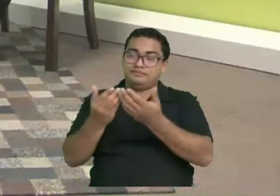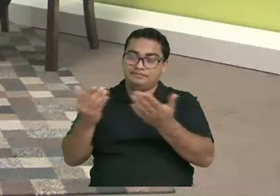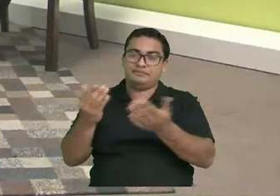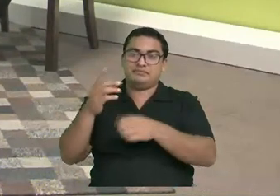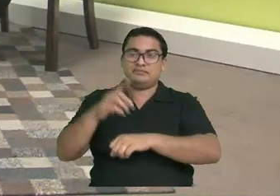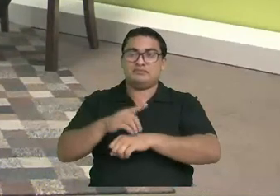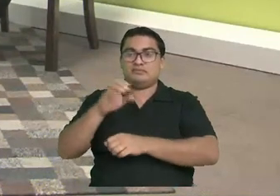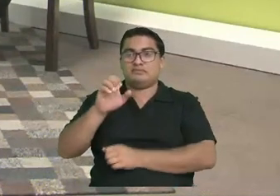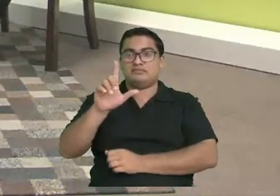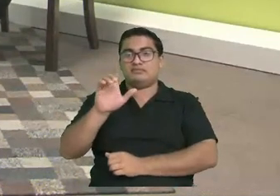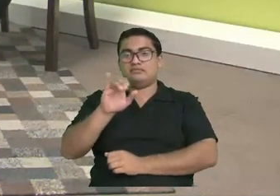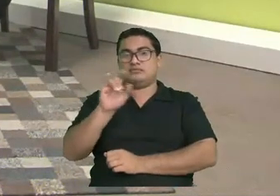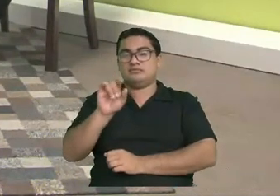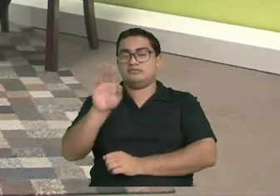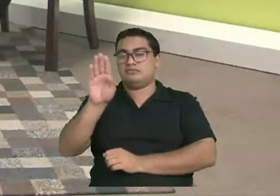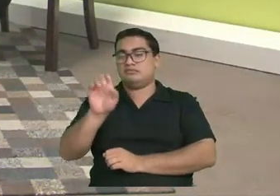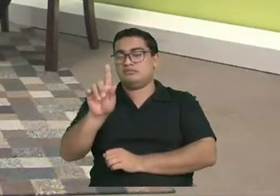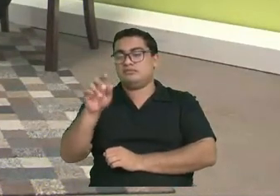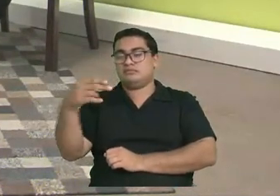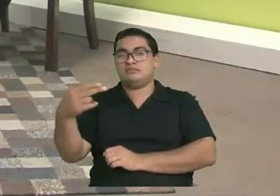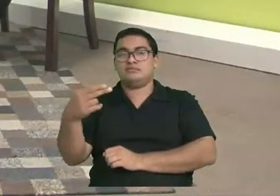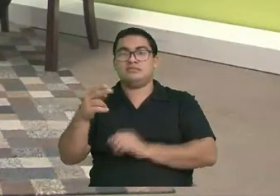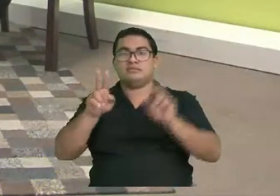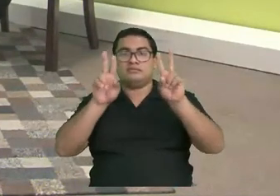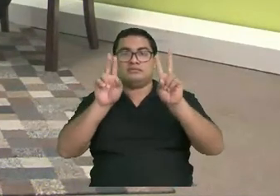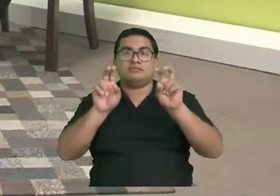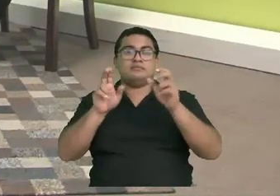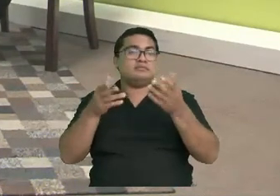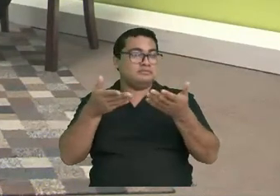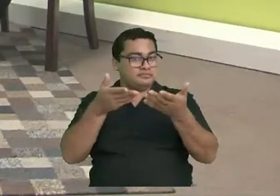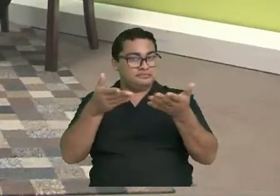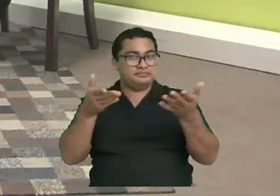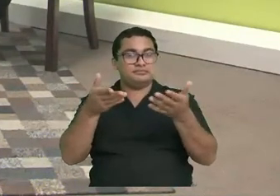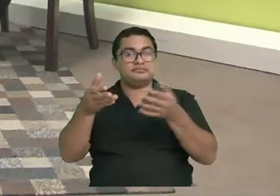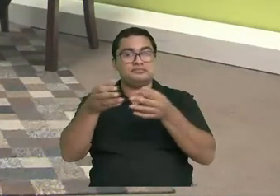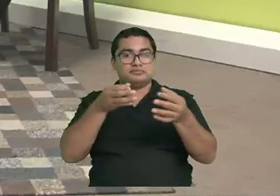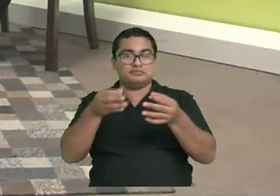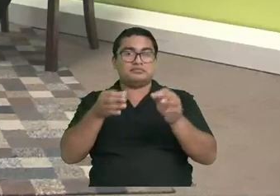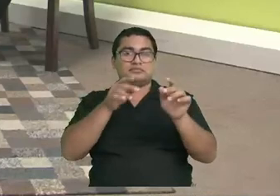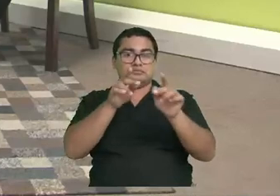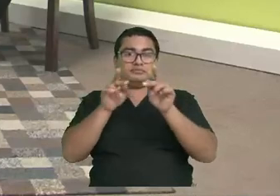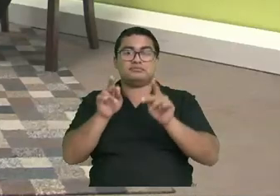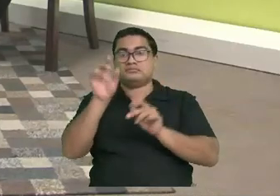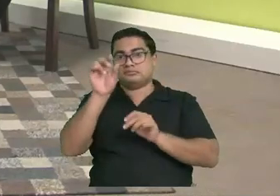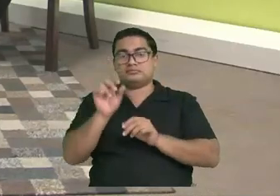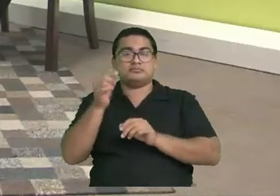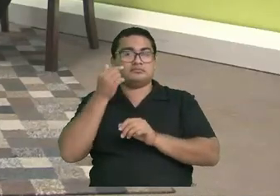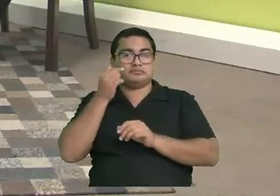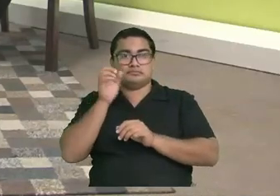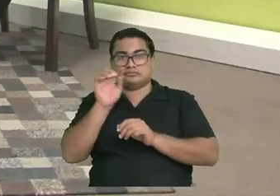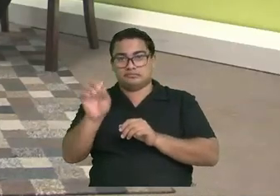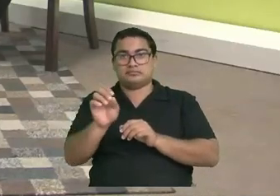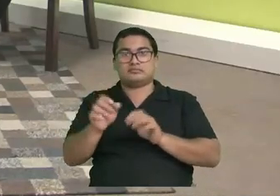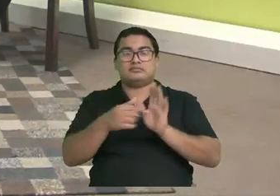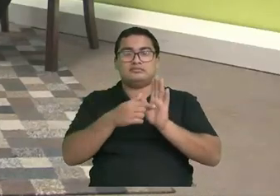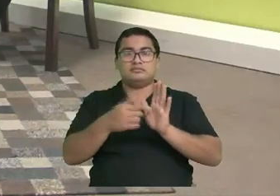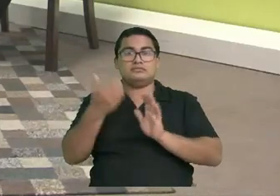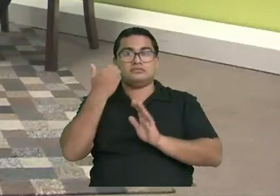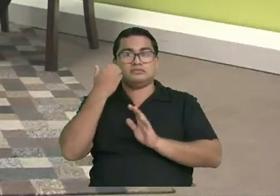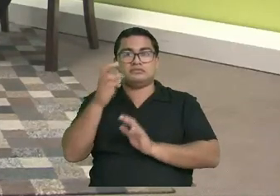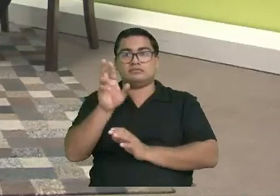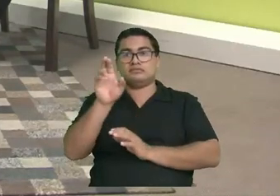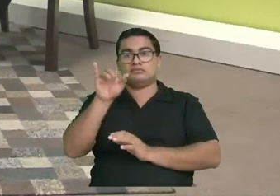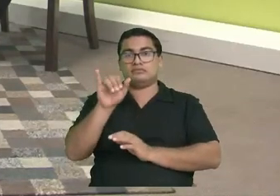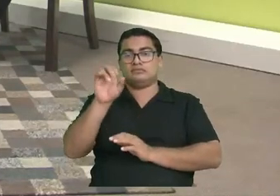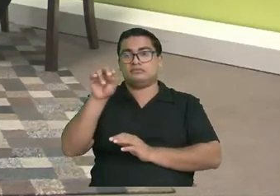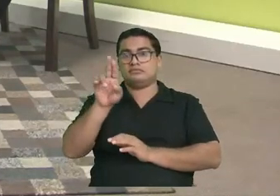doctora Elizabeth Pérez, por su valioso conocimiento sobre este síndrome que es muy poco conocido, como es la enfermedad de Reinado,